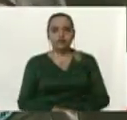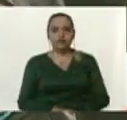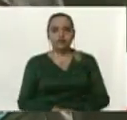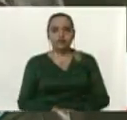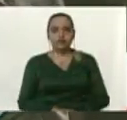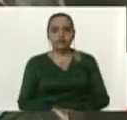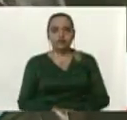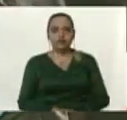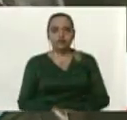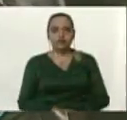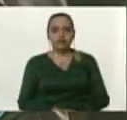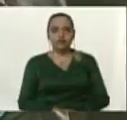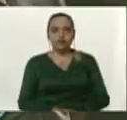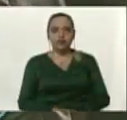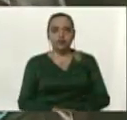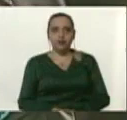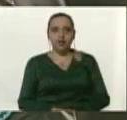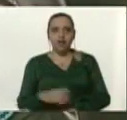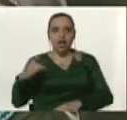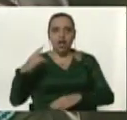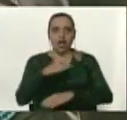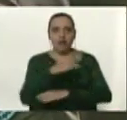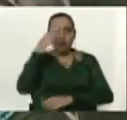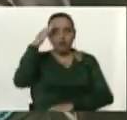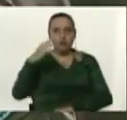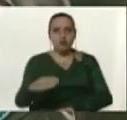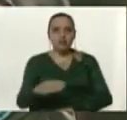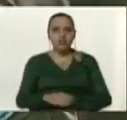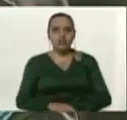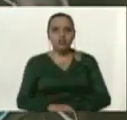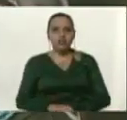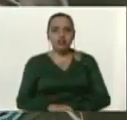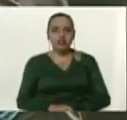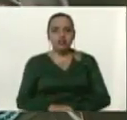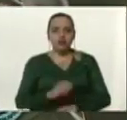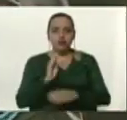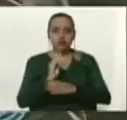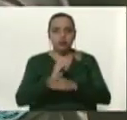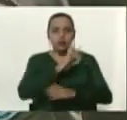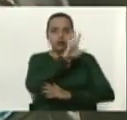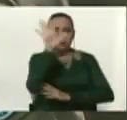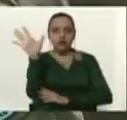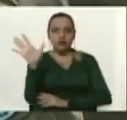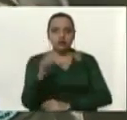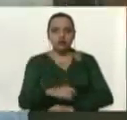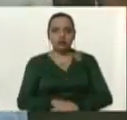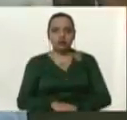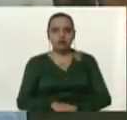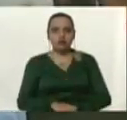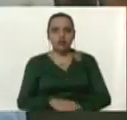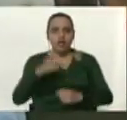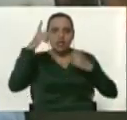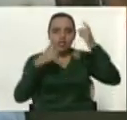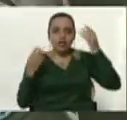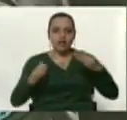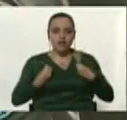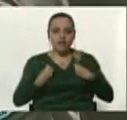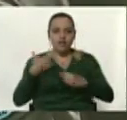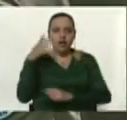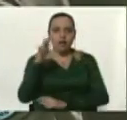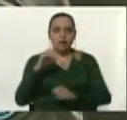Jefe, aviación militar bolivariana, paladín insomne del espacio soberano. Chávez vive. La patria